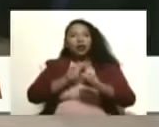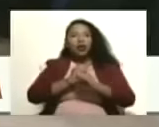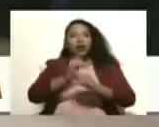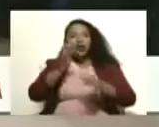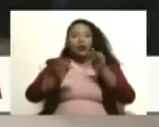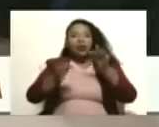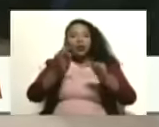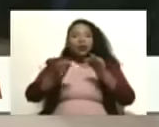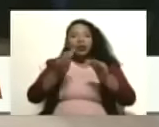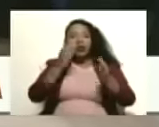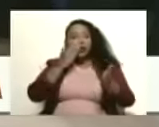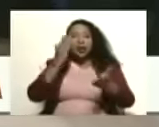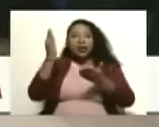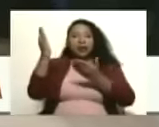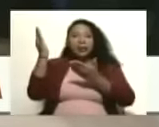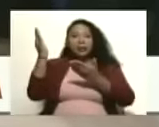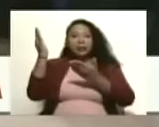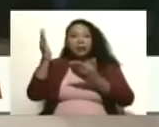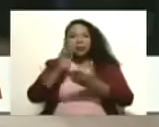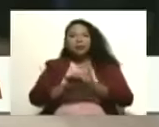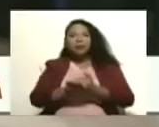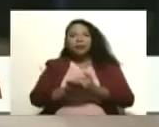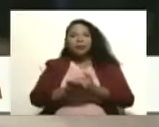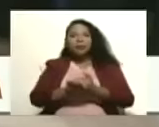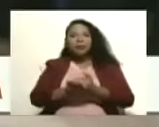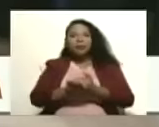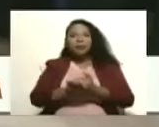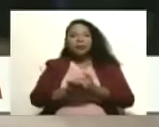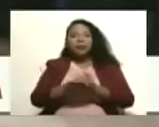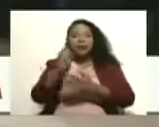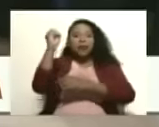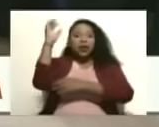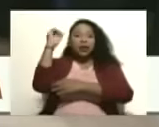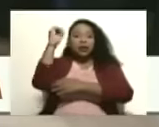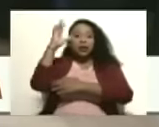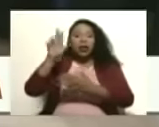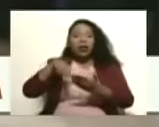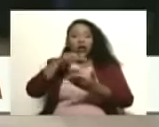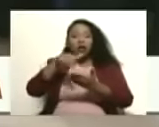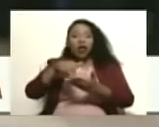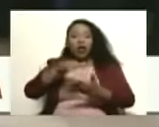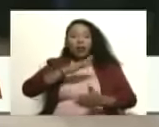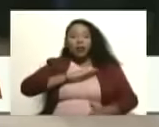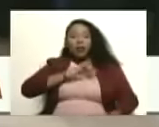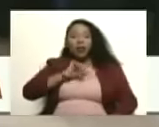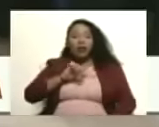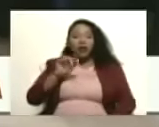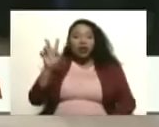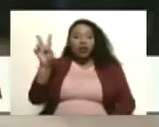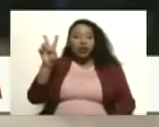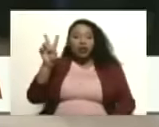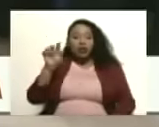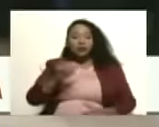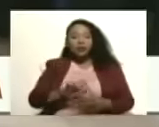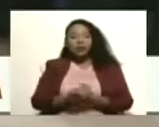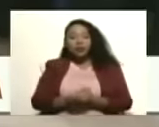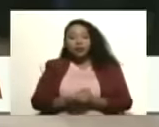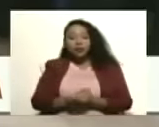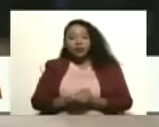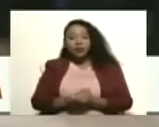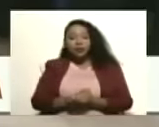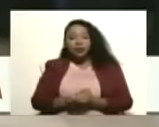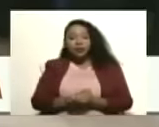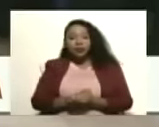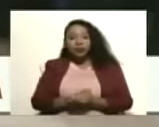de Justicia. La Asamblea Nacional de la República Bolivariana de Venezuela está